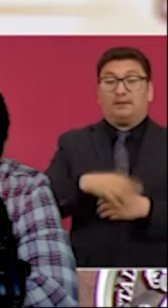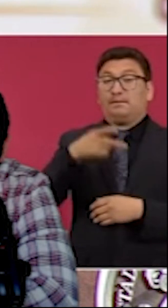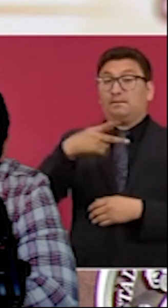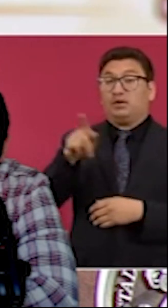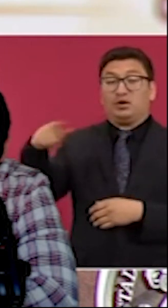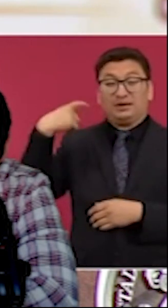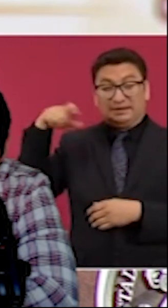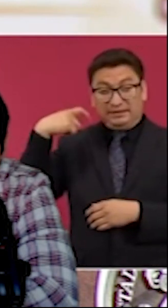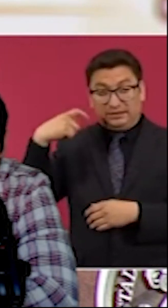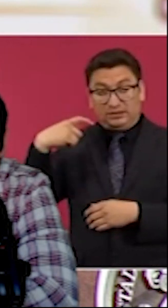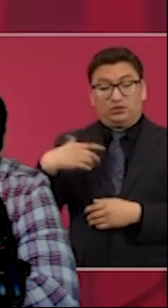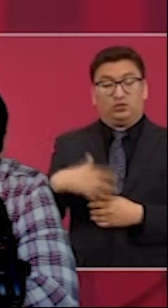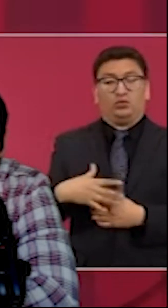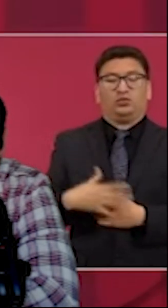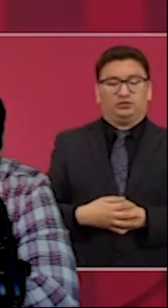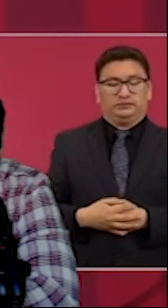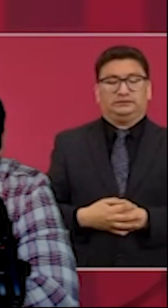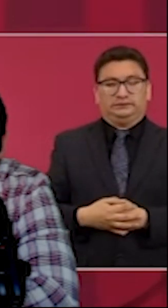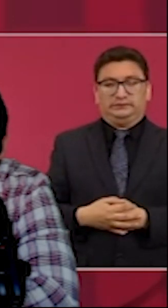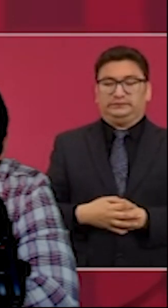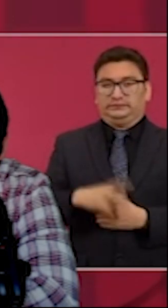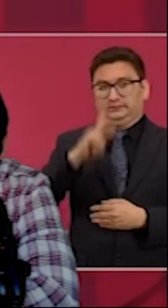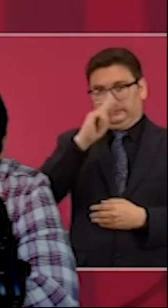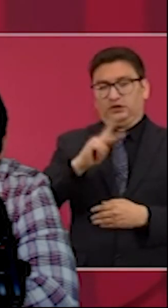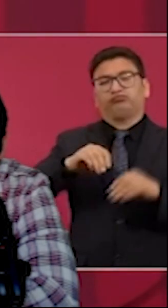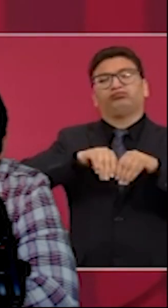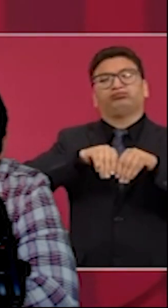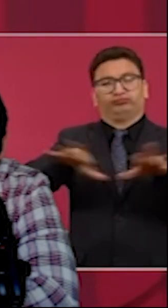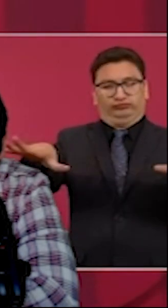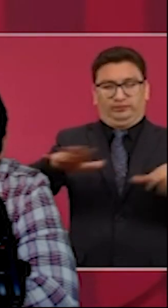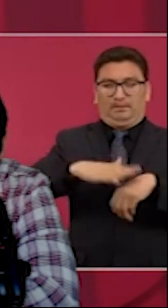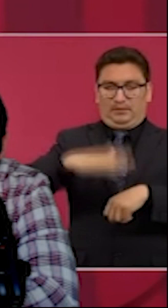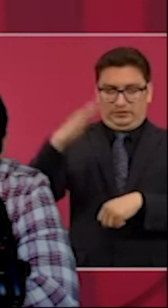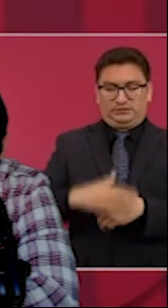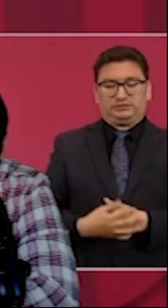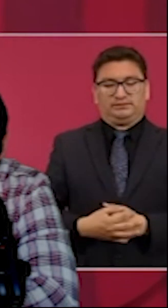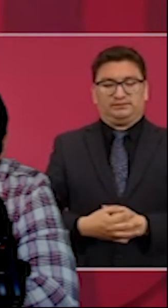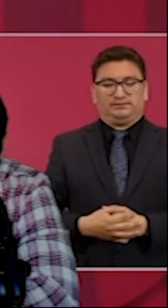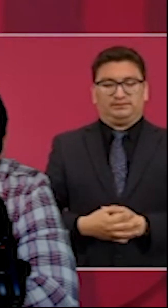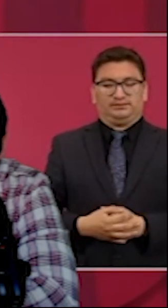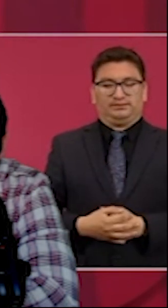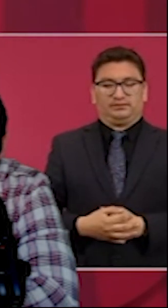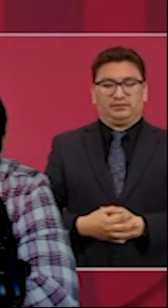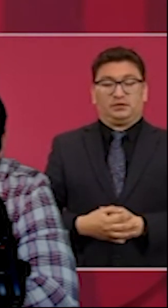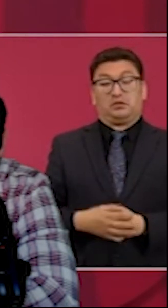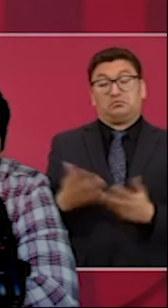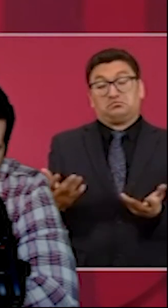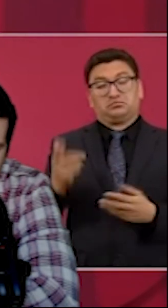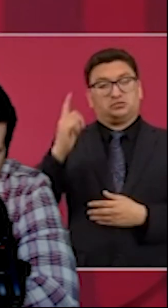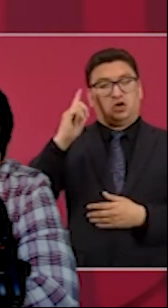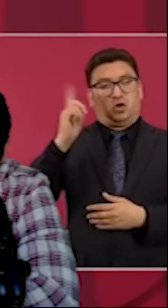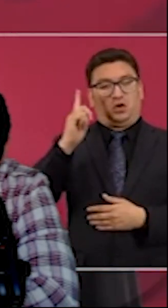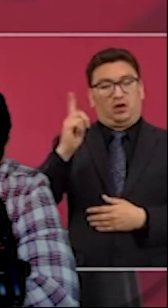pero en Querétaro fue más difundido. Entonces, pues ojalá y